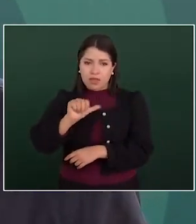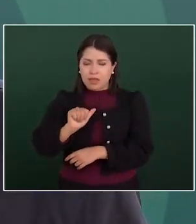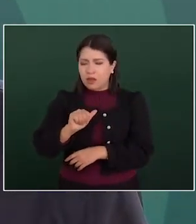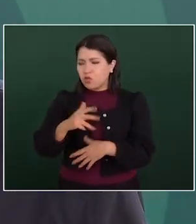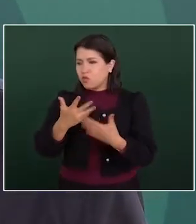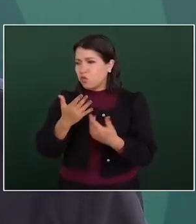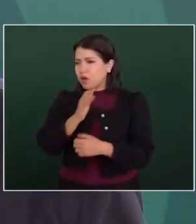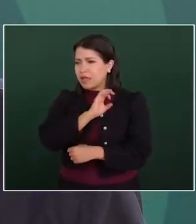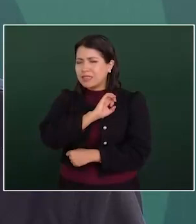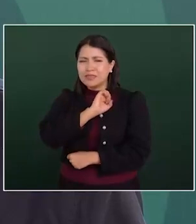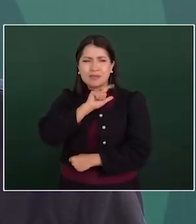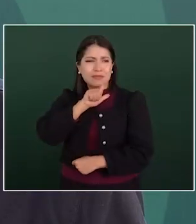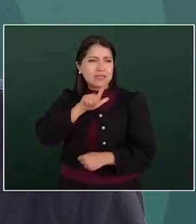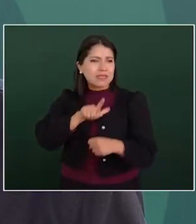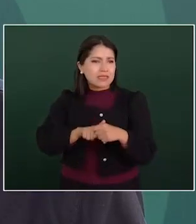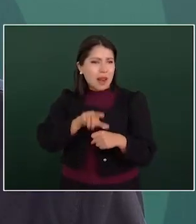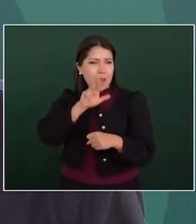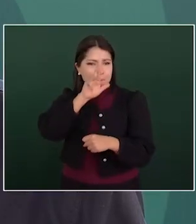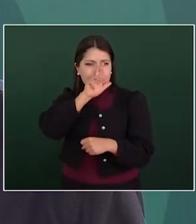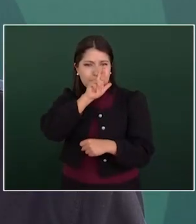especial.